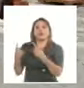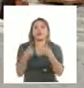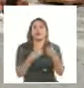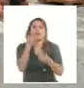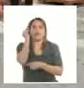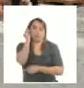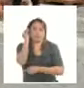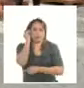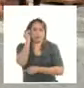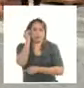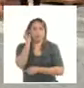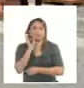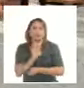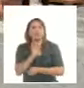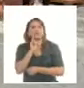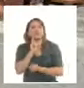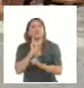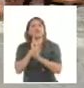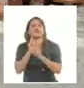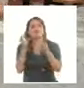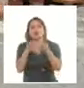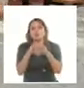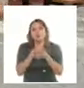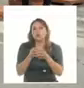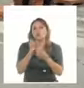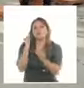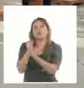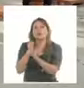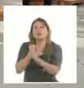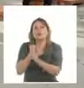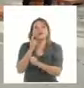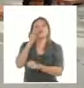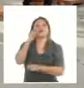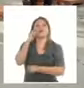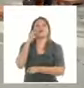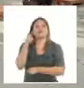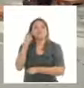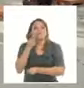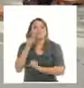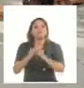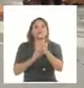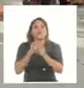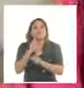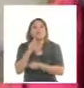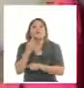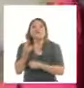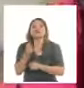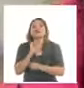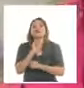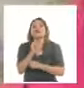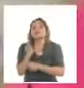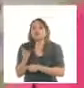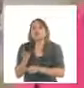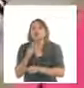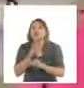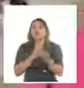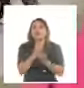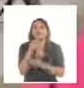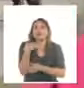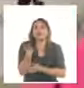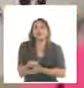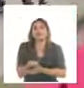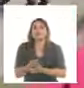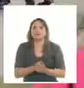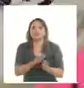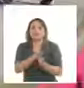encontramos grupos, obras que nos llenan, que nos van diciendo por dónde es el camino. Entre la decena de grupos